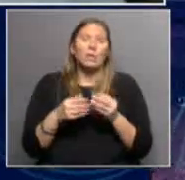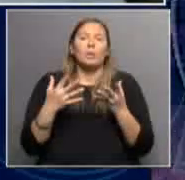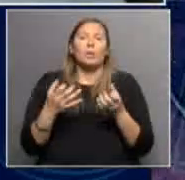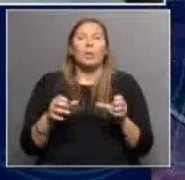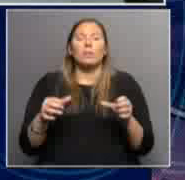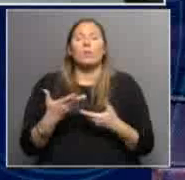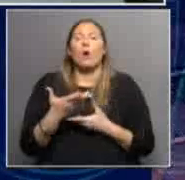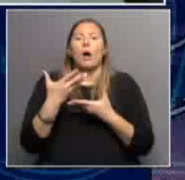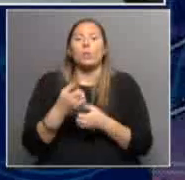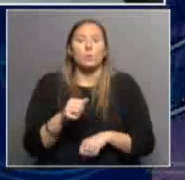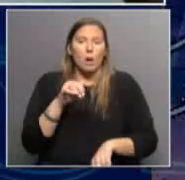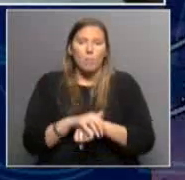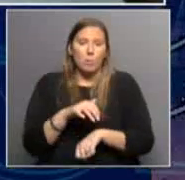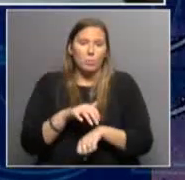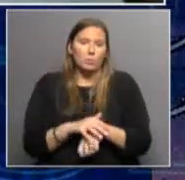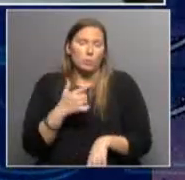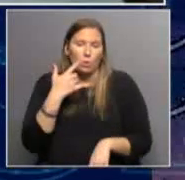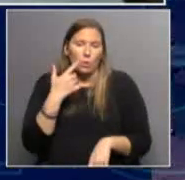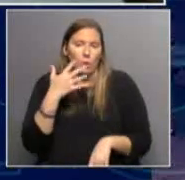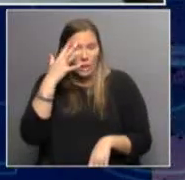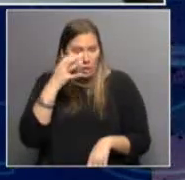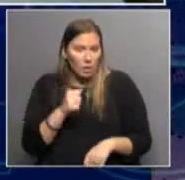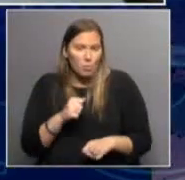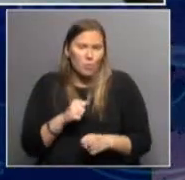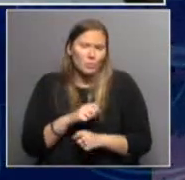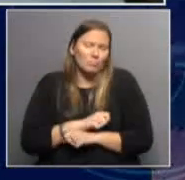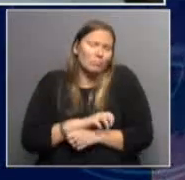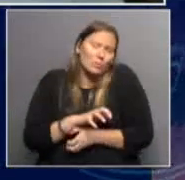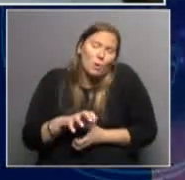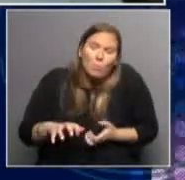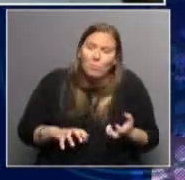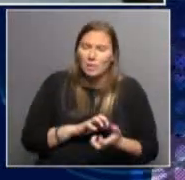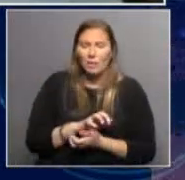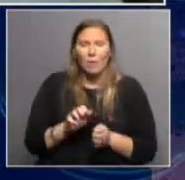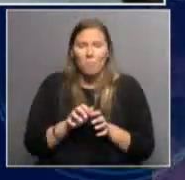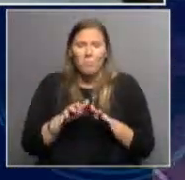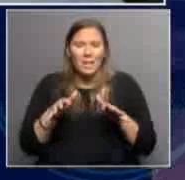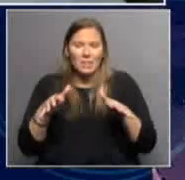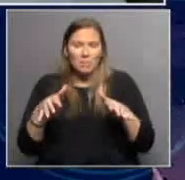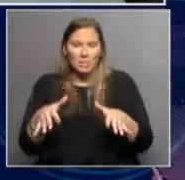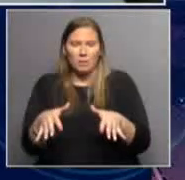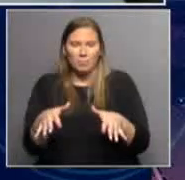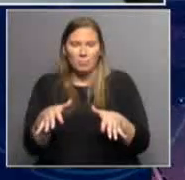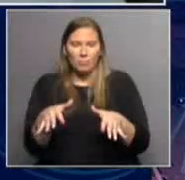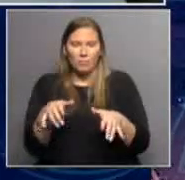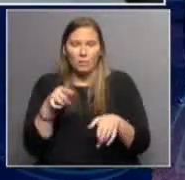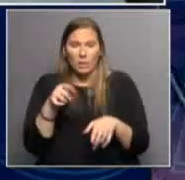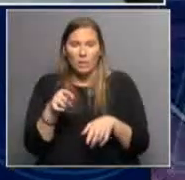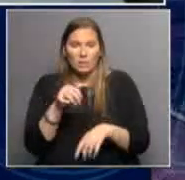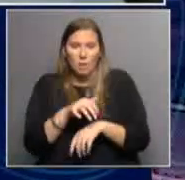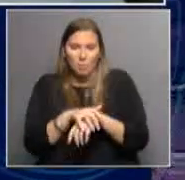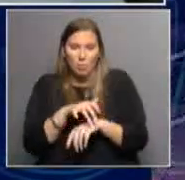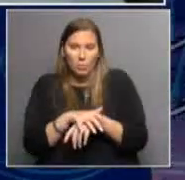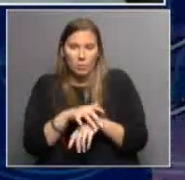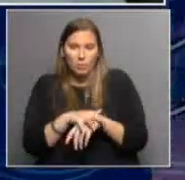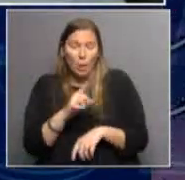generar una ayuda en un momento que consideramos crítico de la pandemia, porque allí estábamos en ese momento viviendo